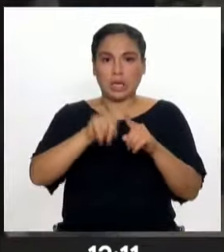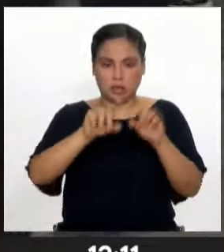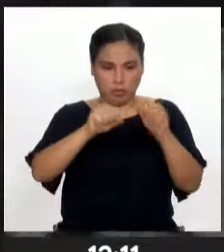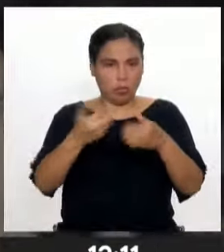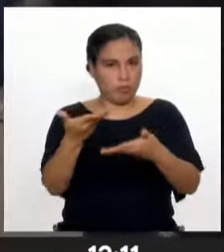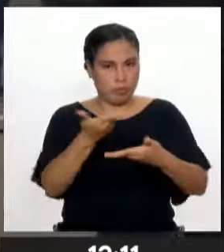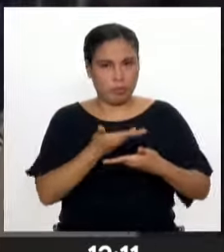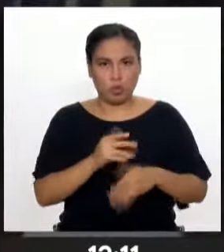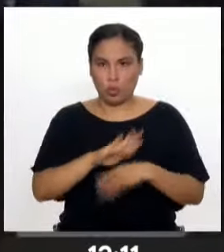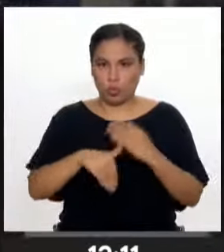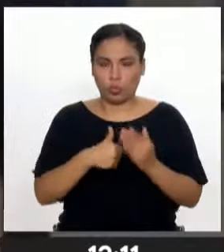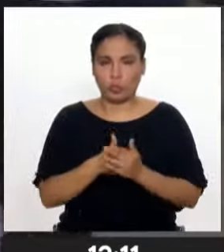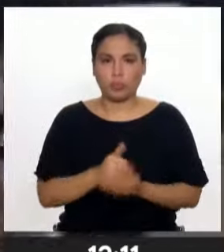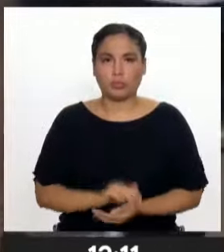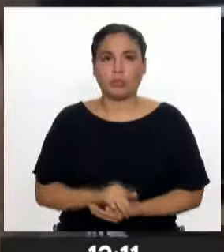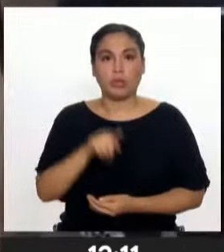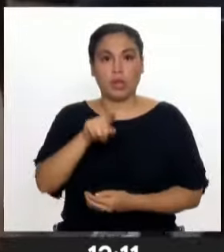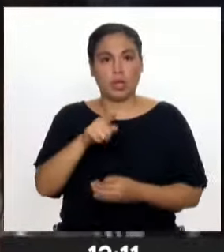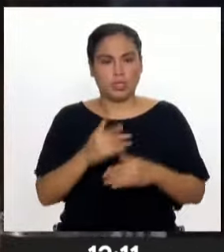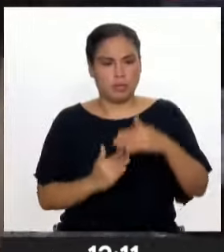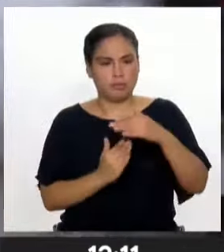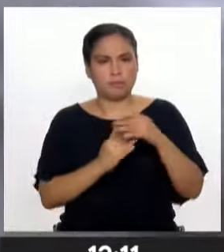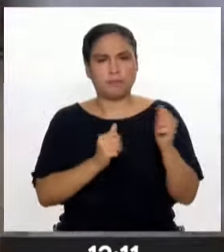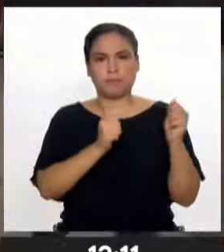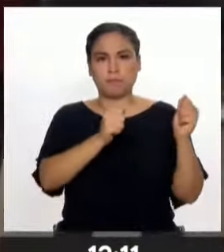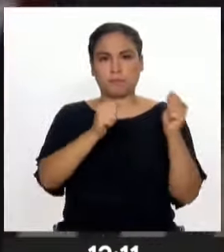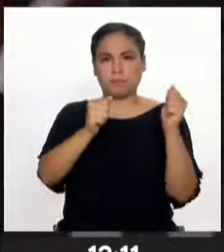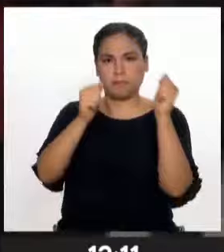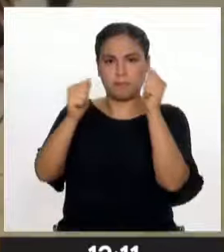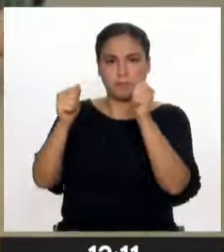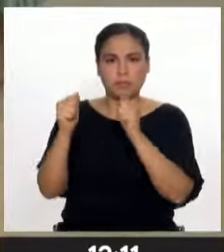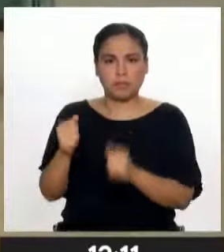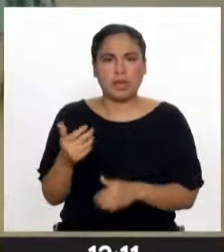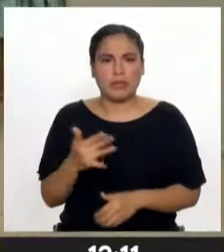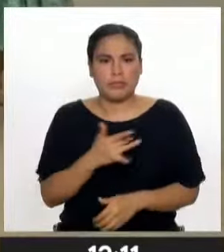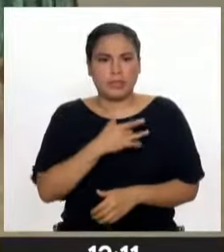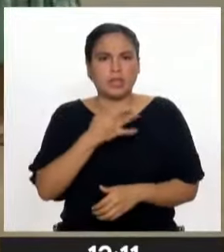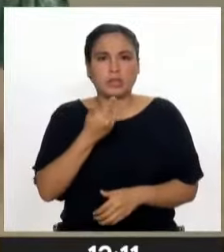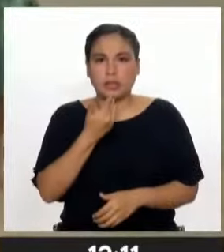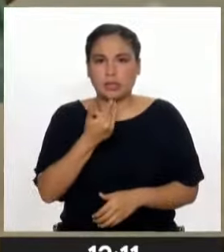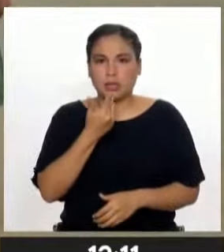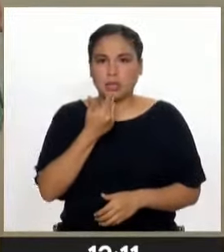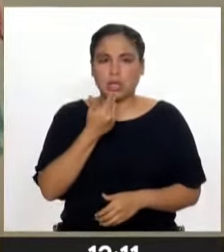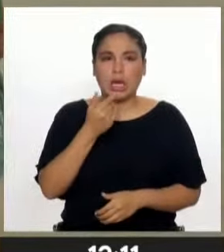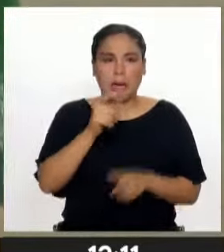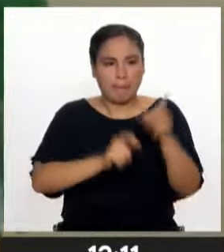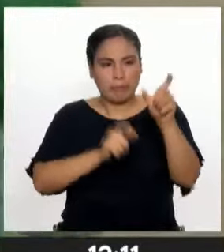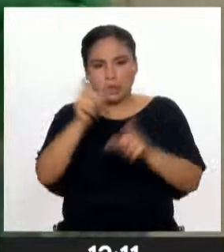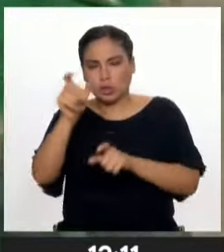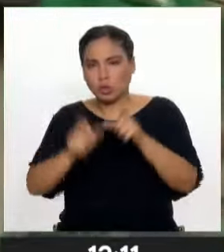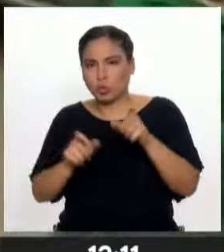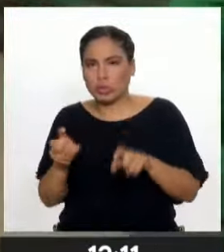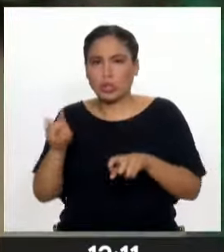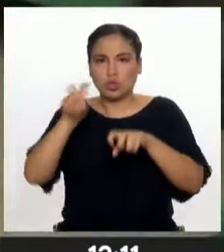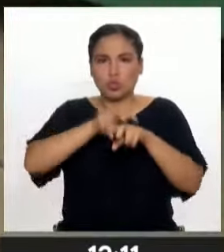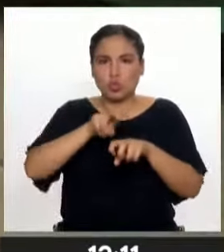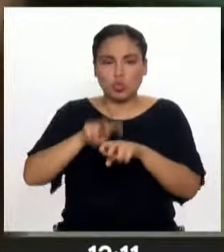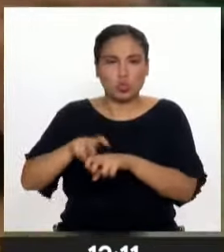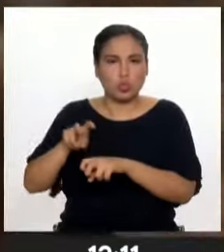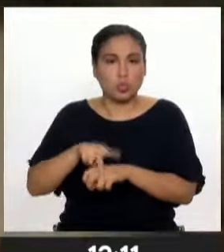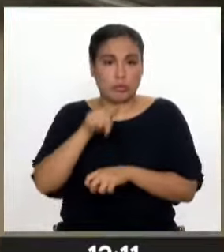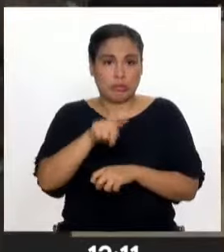todos. Con esta paralización, los más afectados fueron los pasajeros, quienes reconocen que toman este servicio debido a